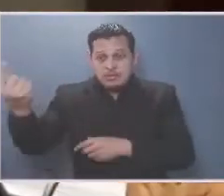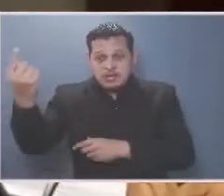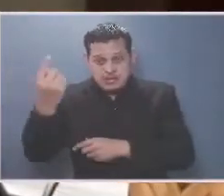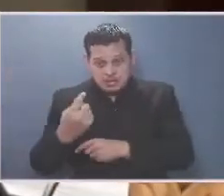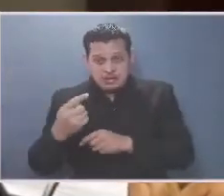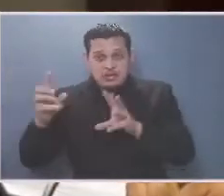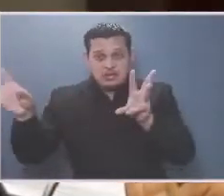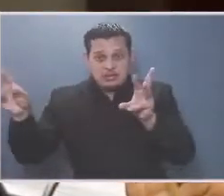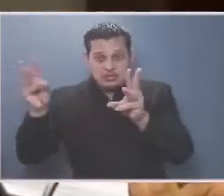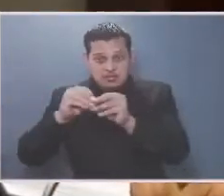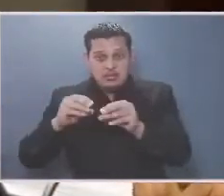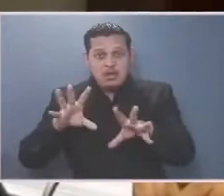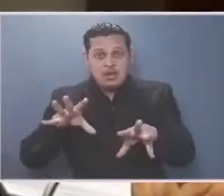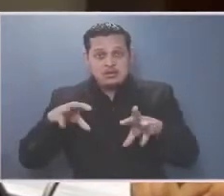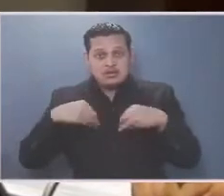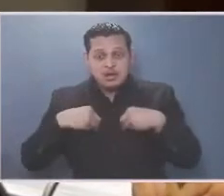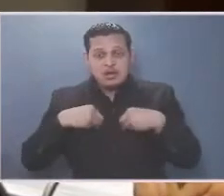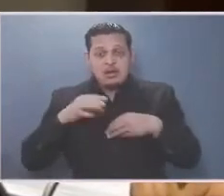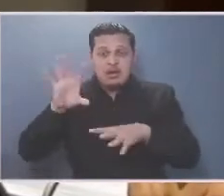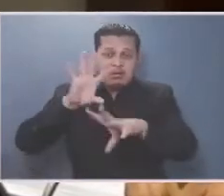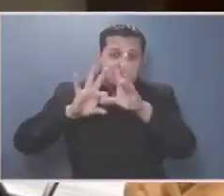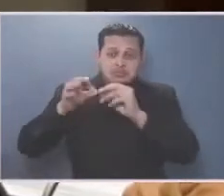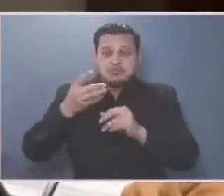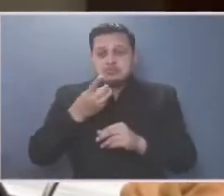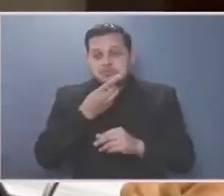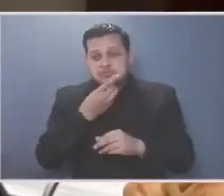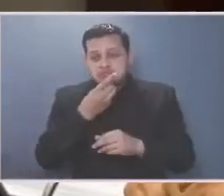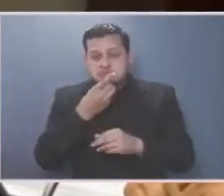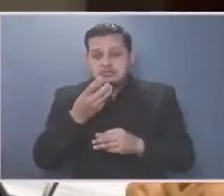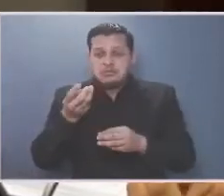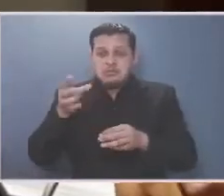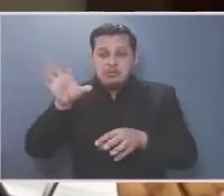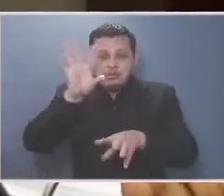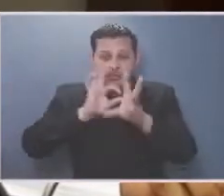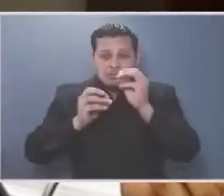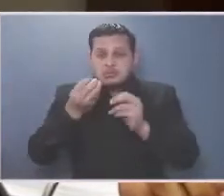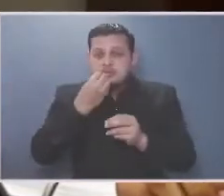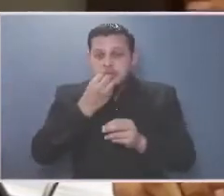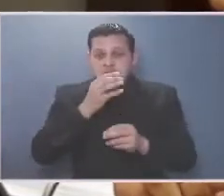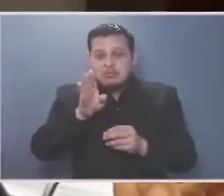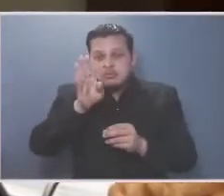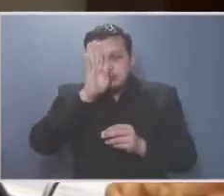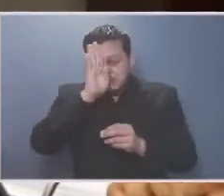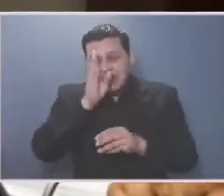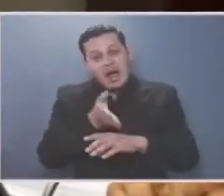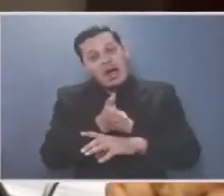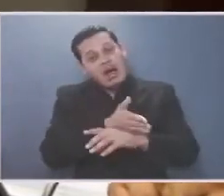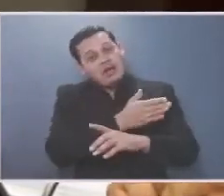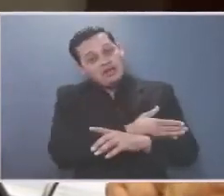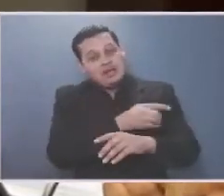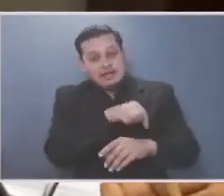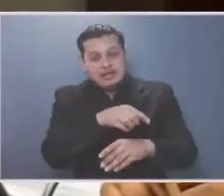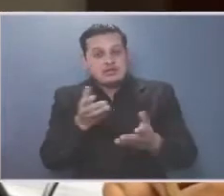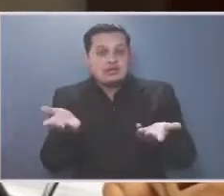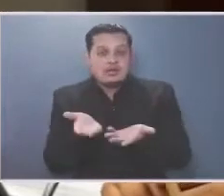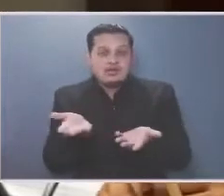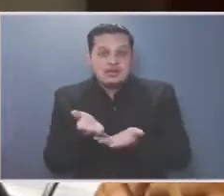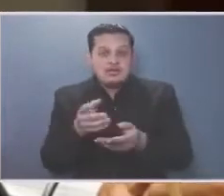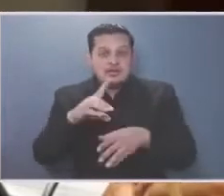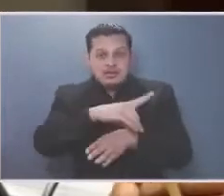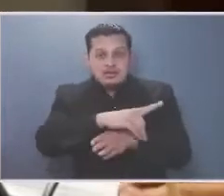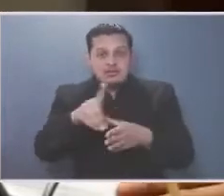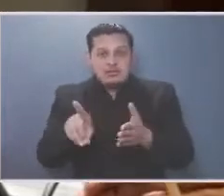o aceptar algún desayuno algún almuerzo porque eso lo que hacían antes cuando los diputados